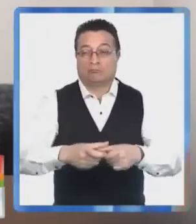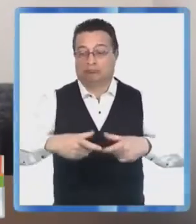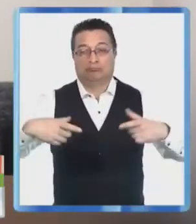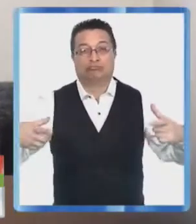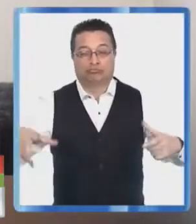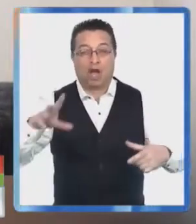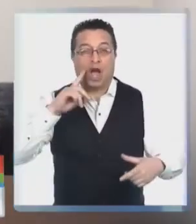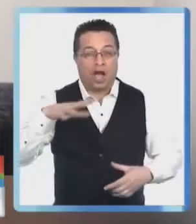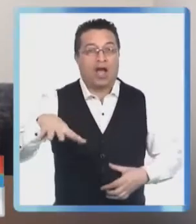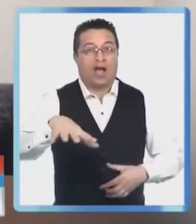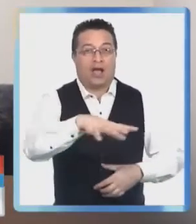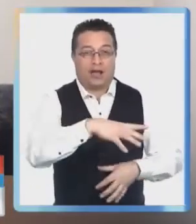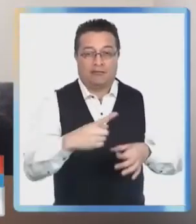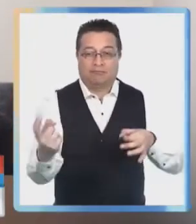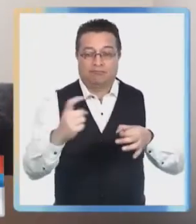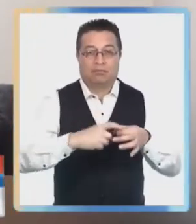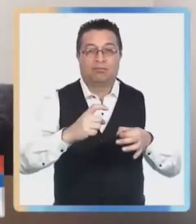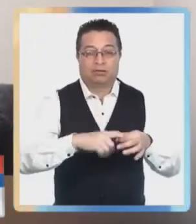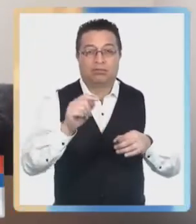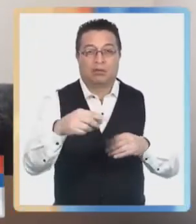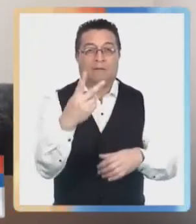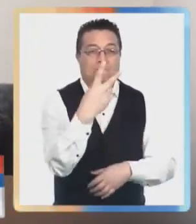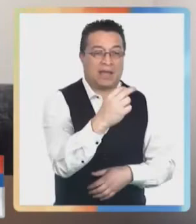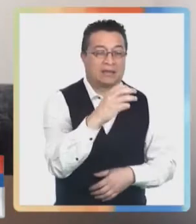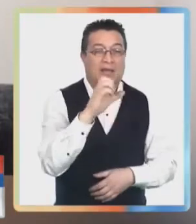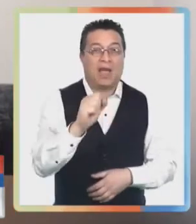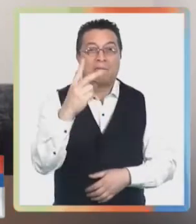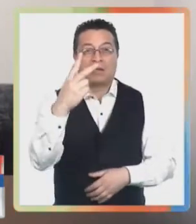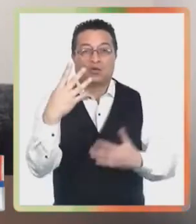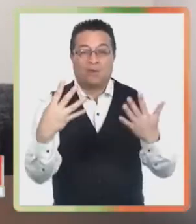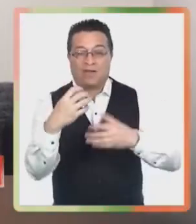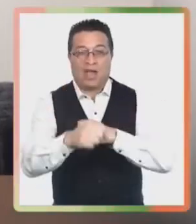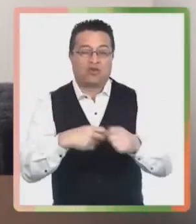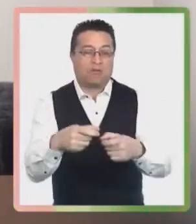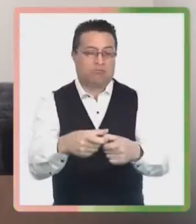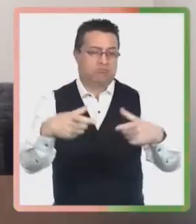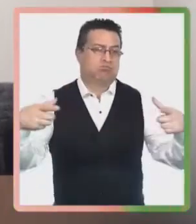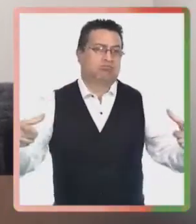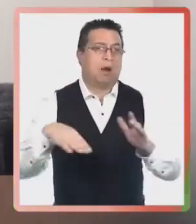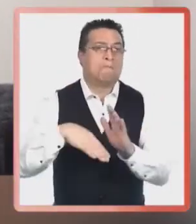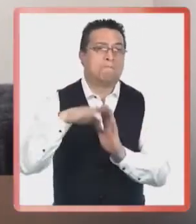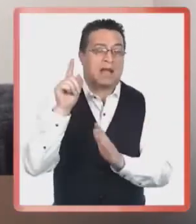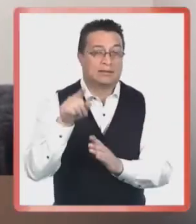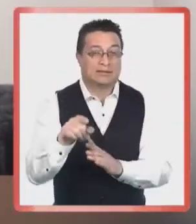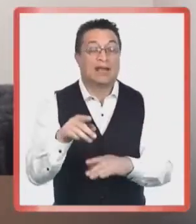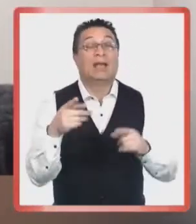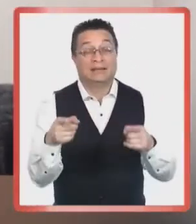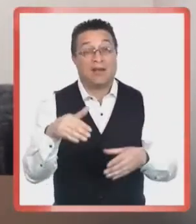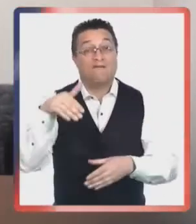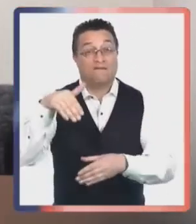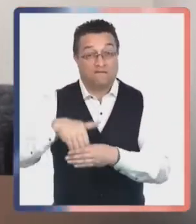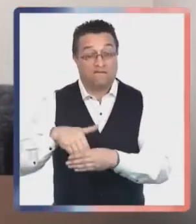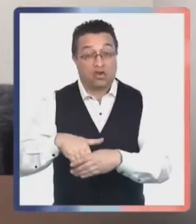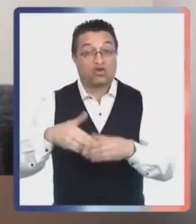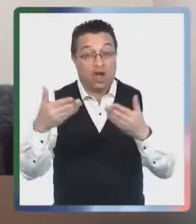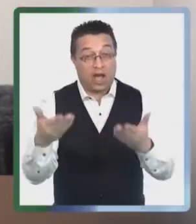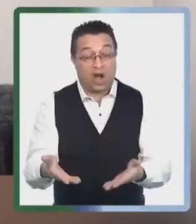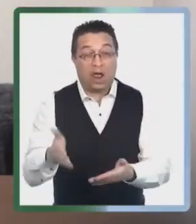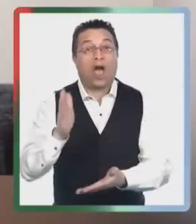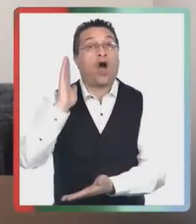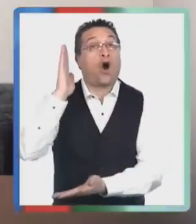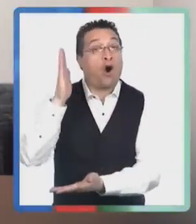de este padrón electoral, las personas entre 20 y 29 años. Y dado que el voto en esta ocasión va a ser de